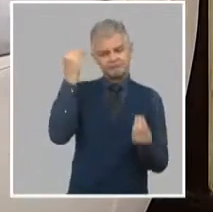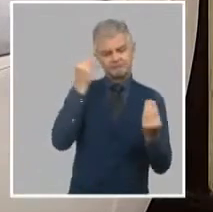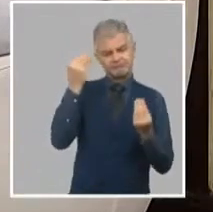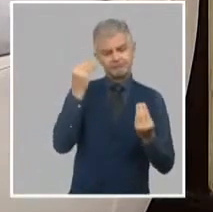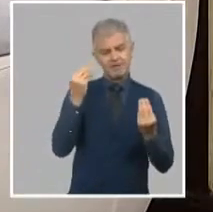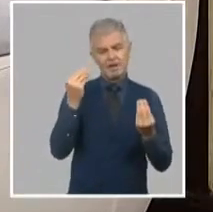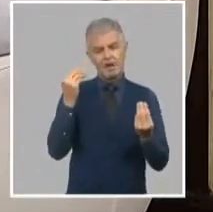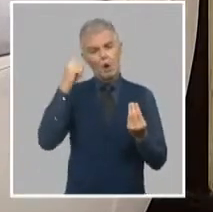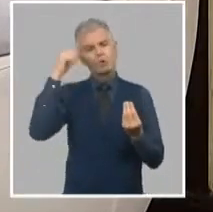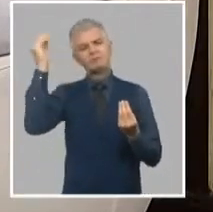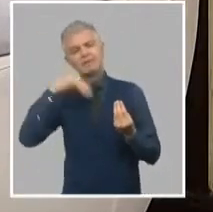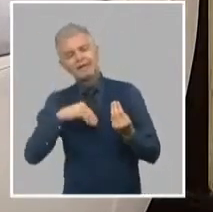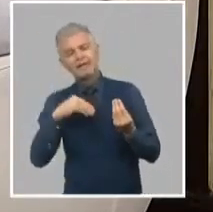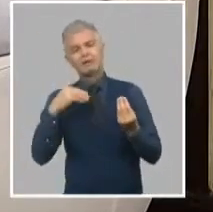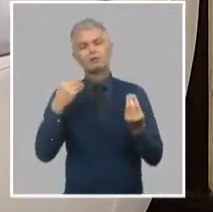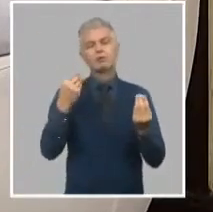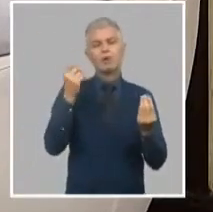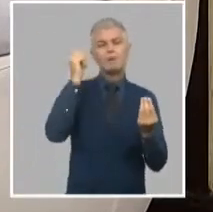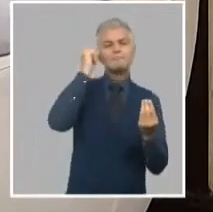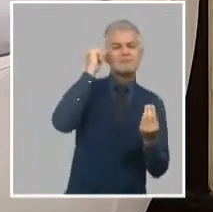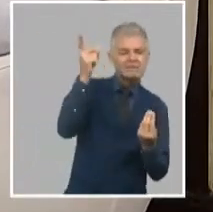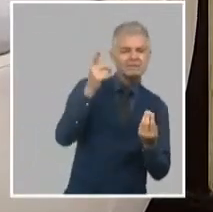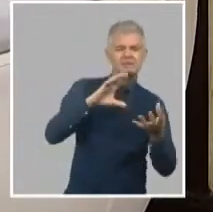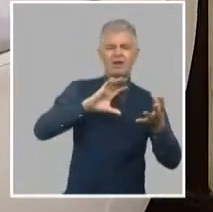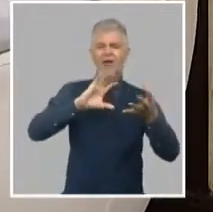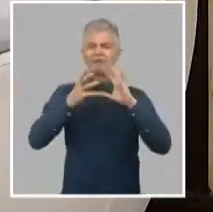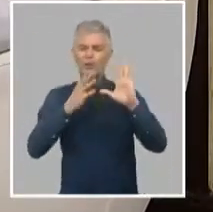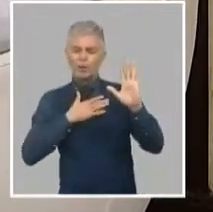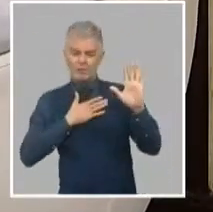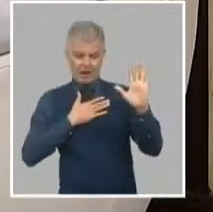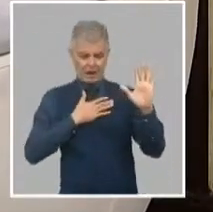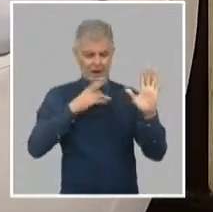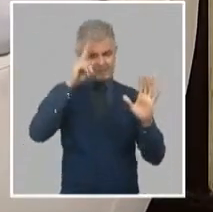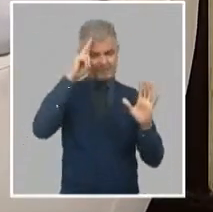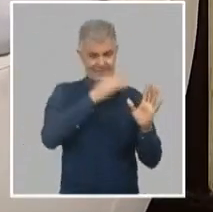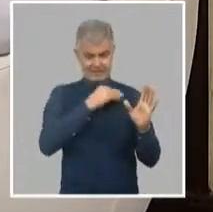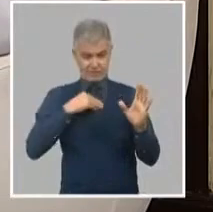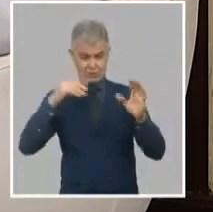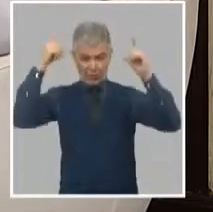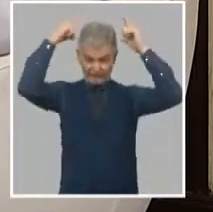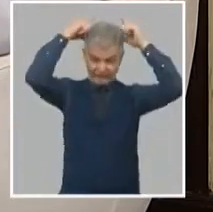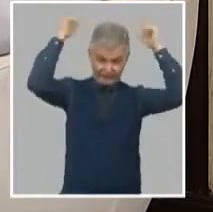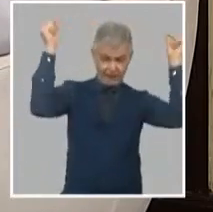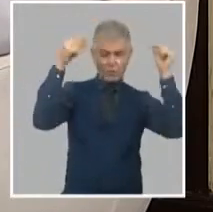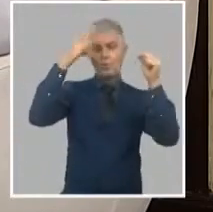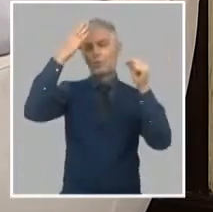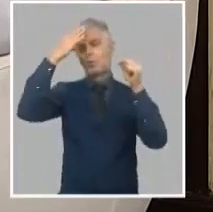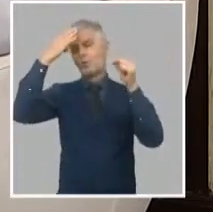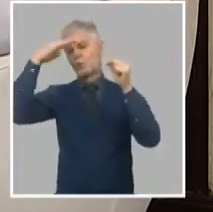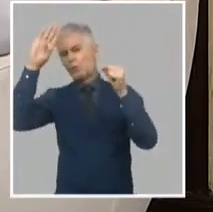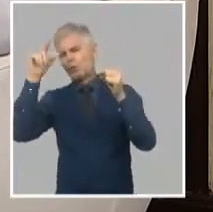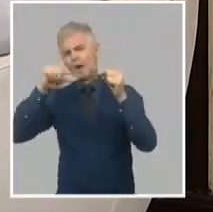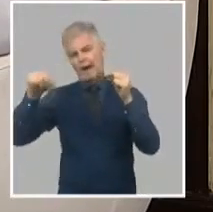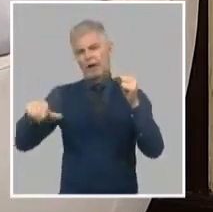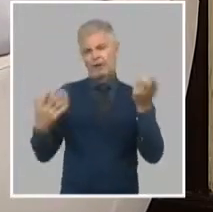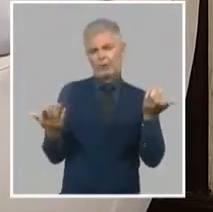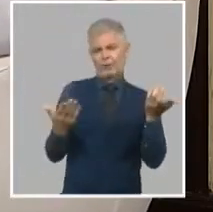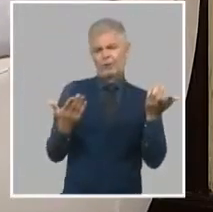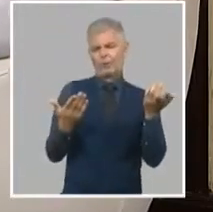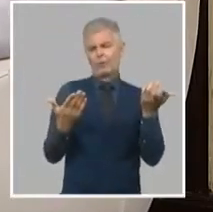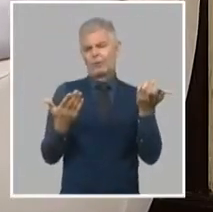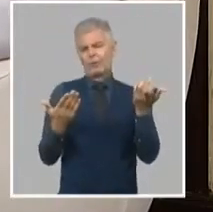los haceres, las maneras de ver de los médicos cubanos, de los enfermeros cubanos y otros profesionales de salud que estaban allí